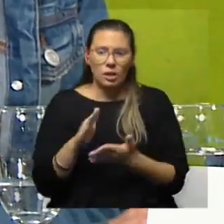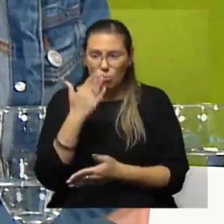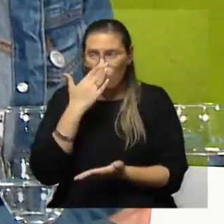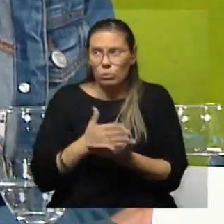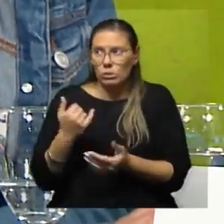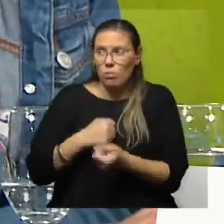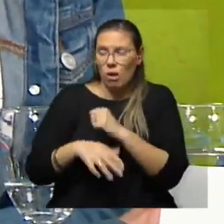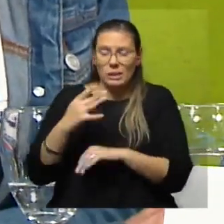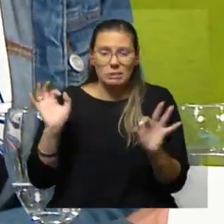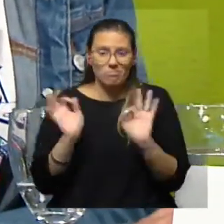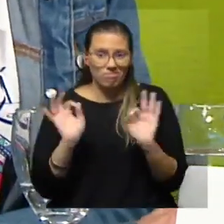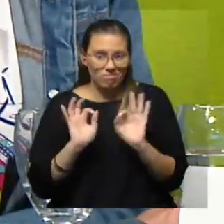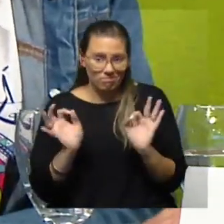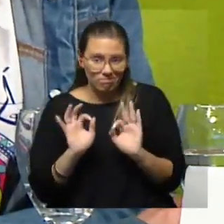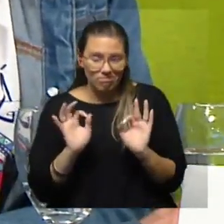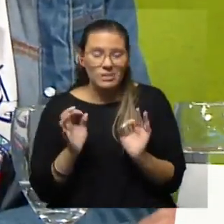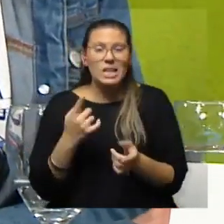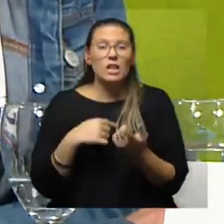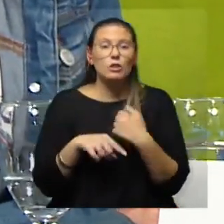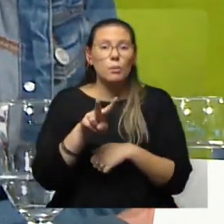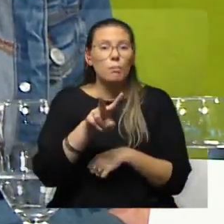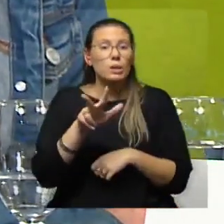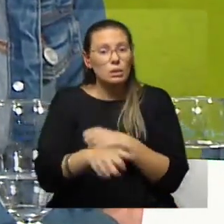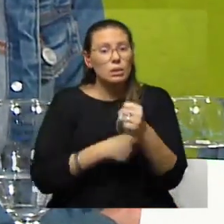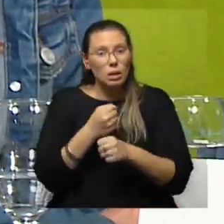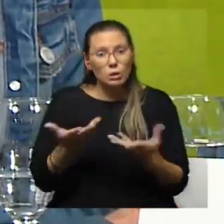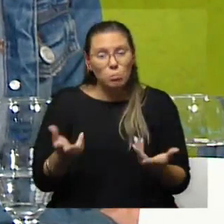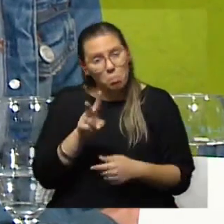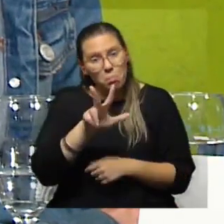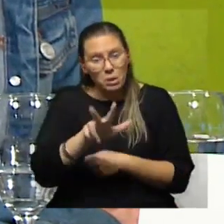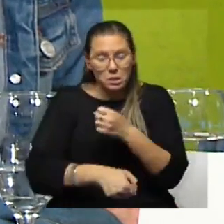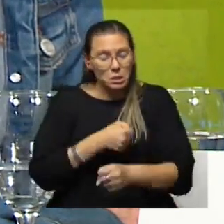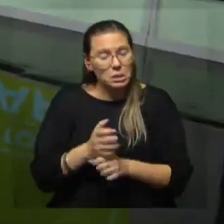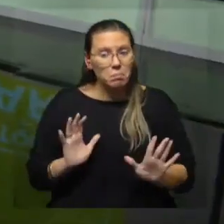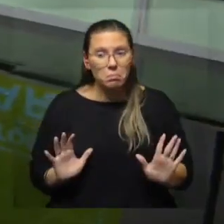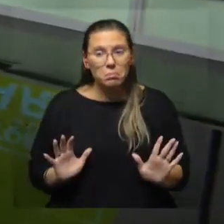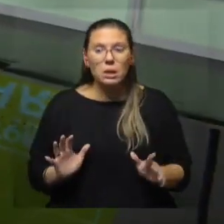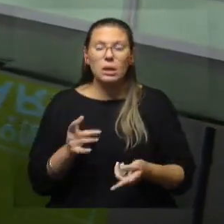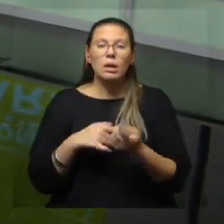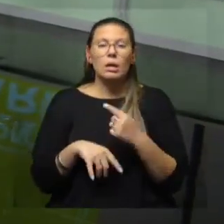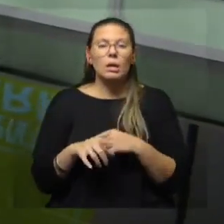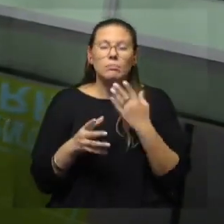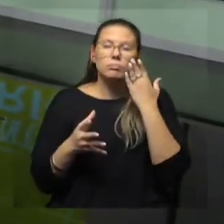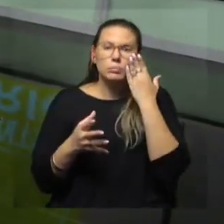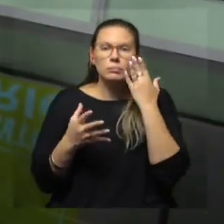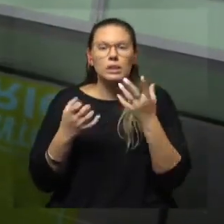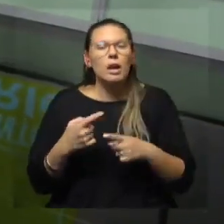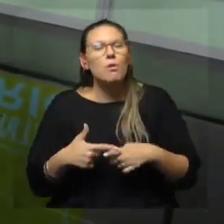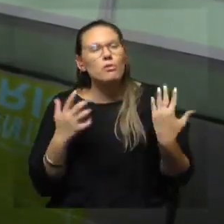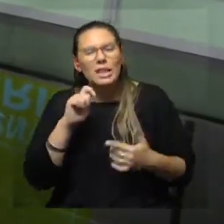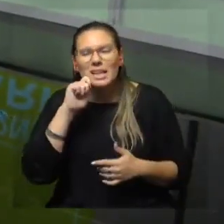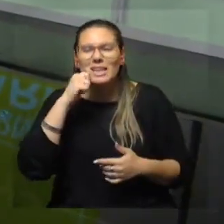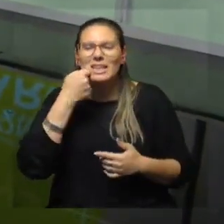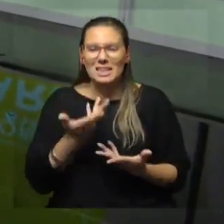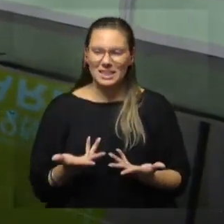tiempo el aniversario. Y 23 años, bueno, son 23 años. Entonces, queríamos hacer una fiesta linda, una